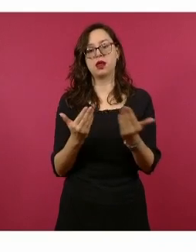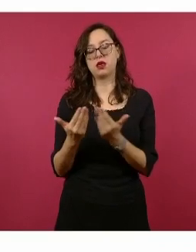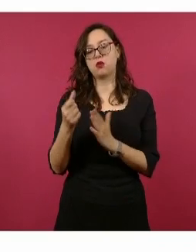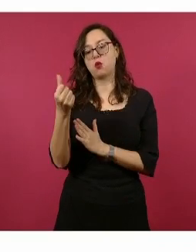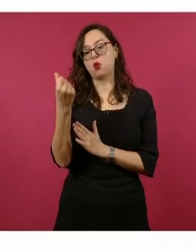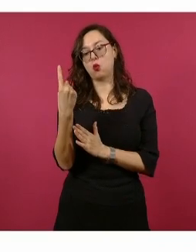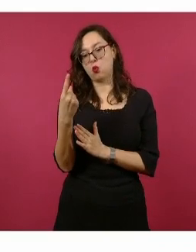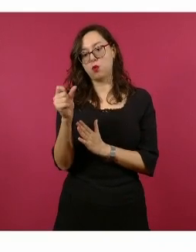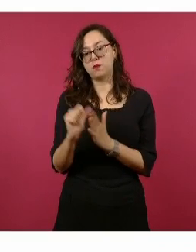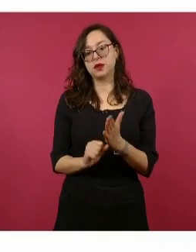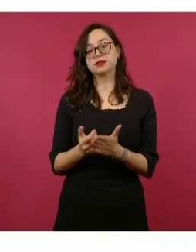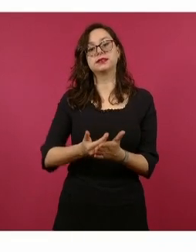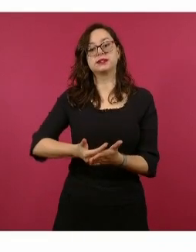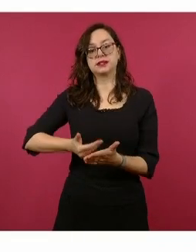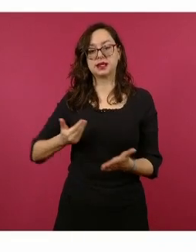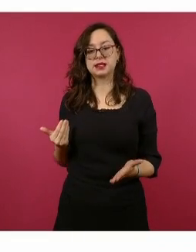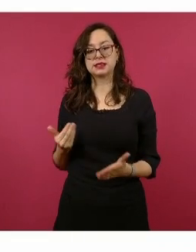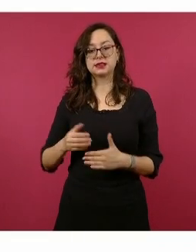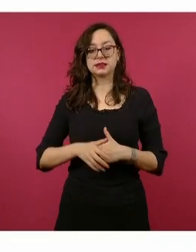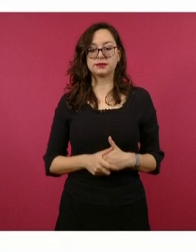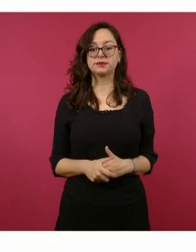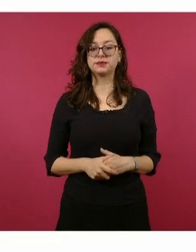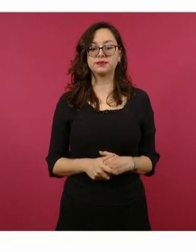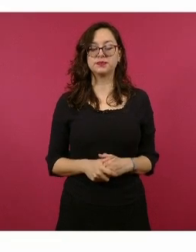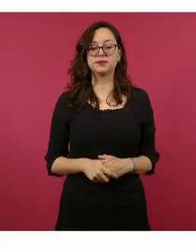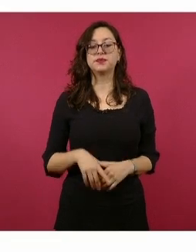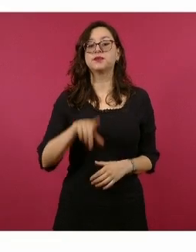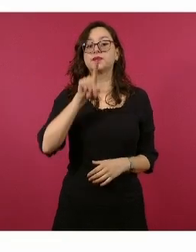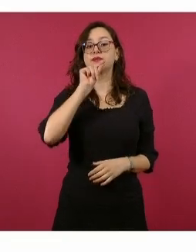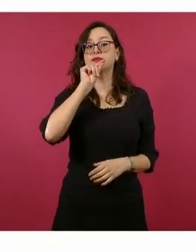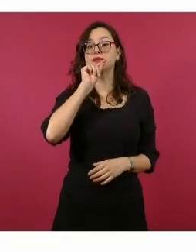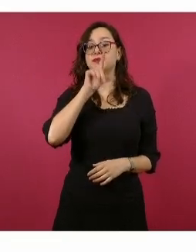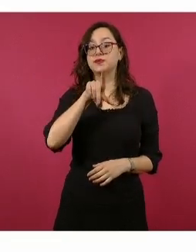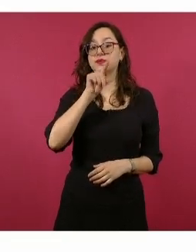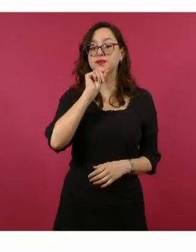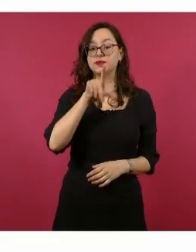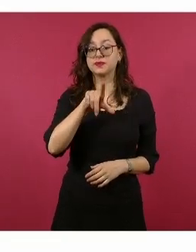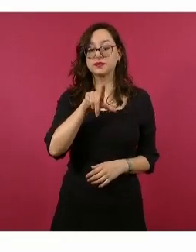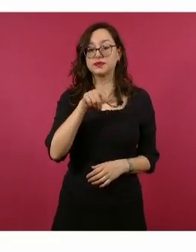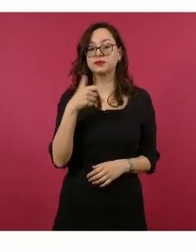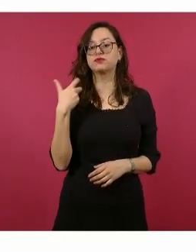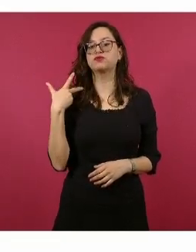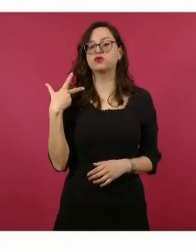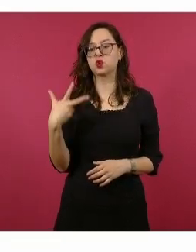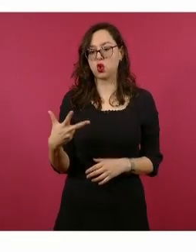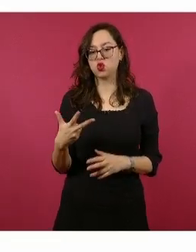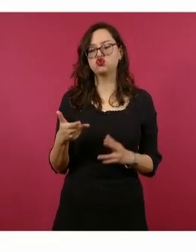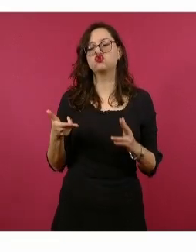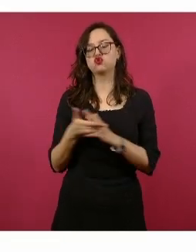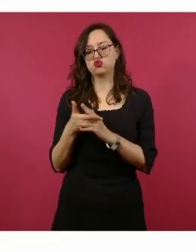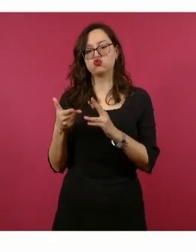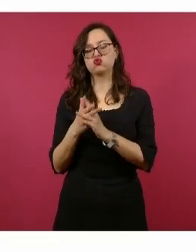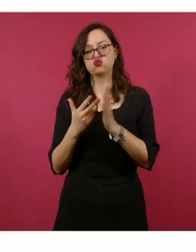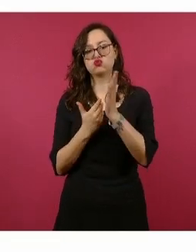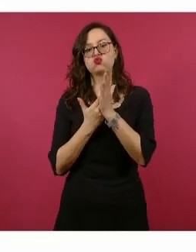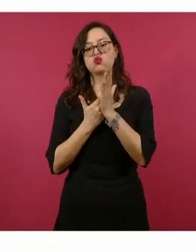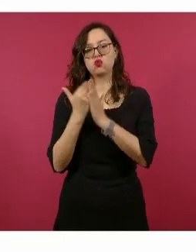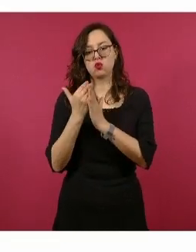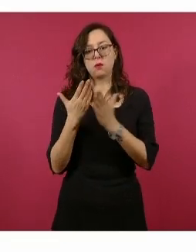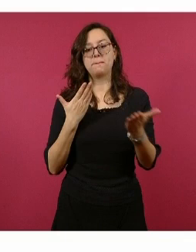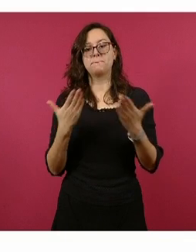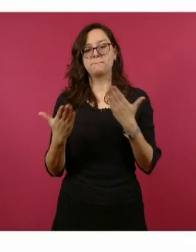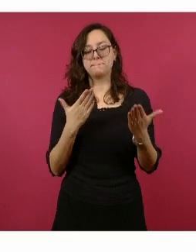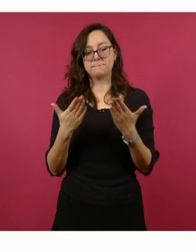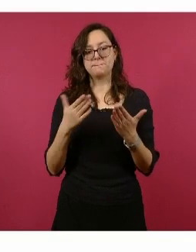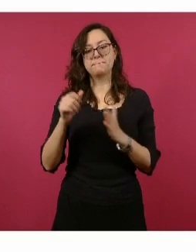el caso de Jalisco, se tuvieron ocho homicidios más que el mes de abril. También.